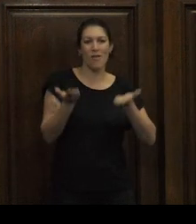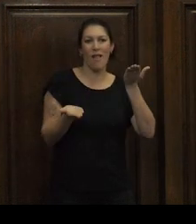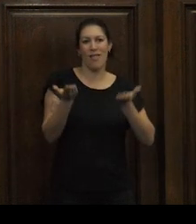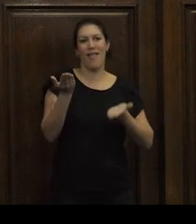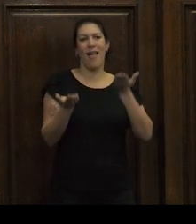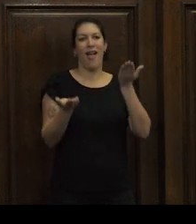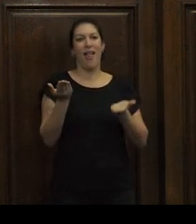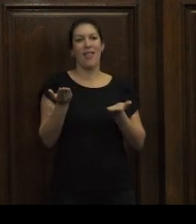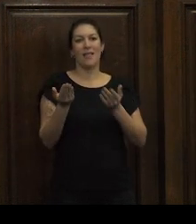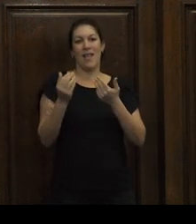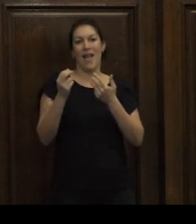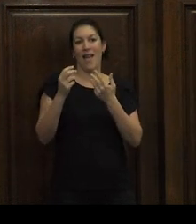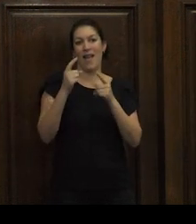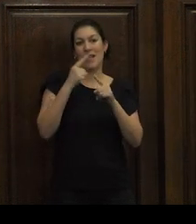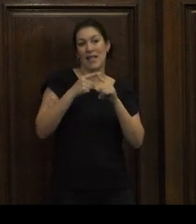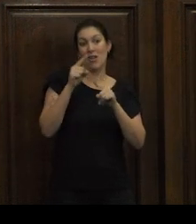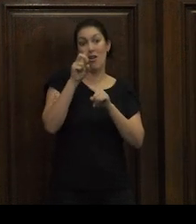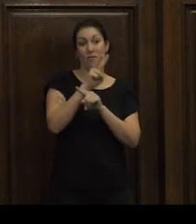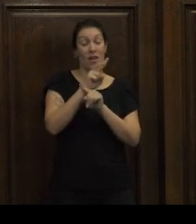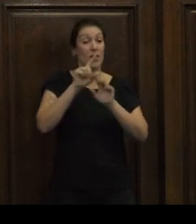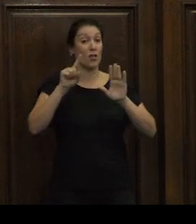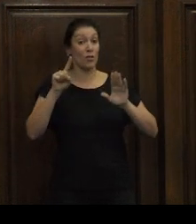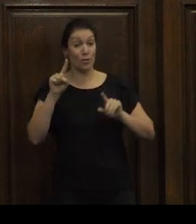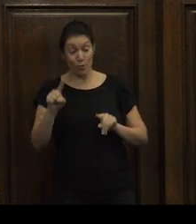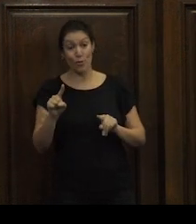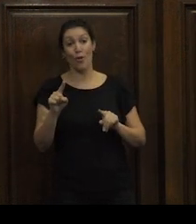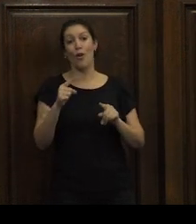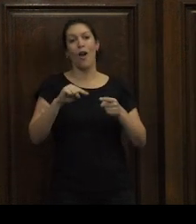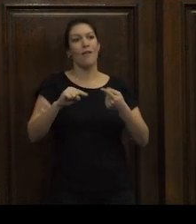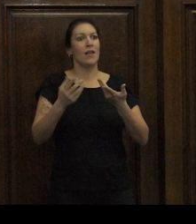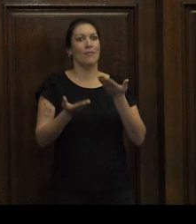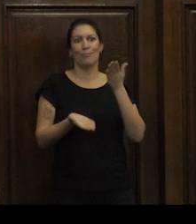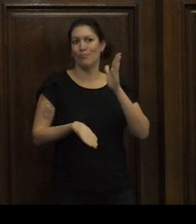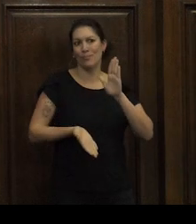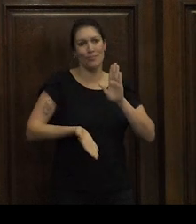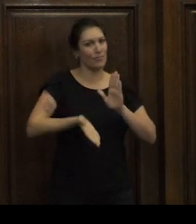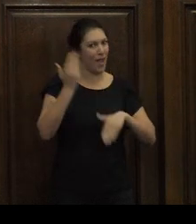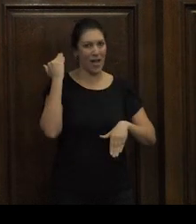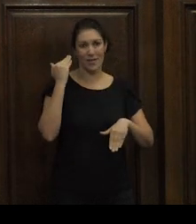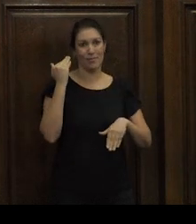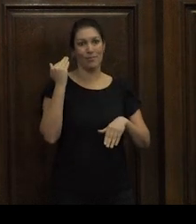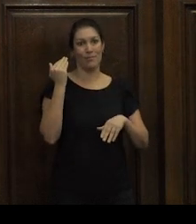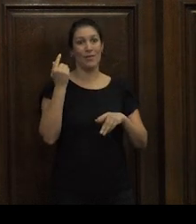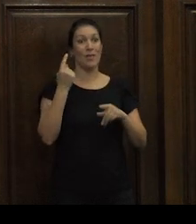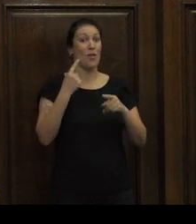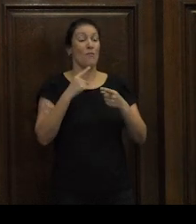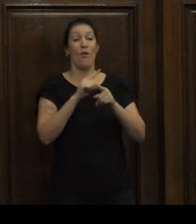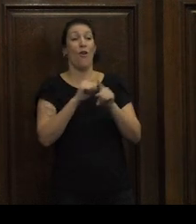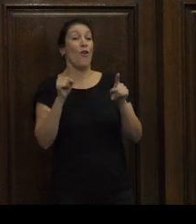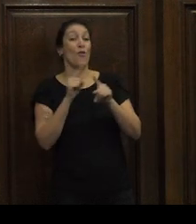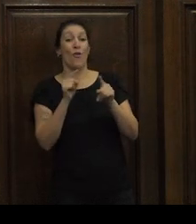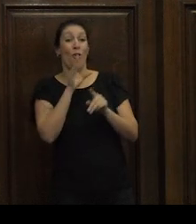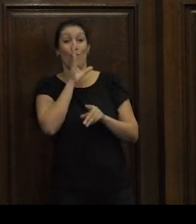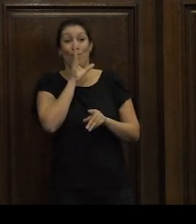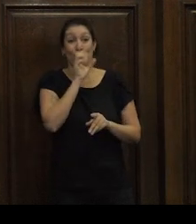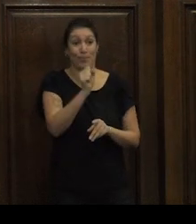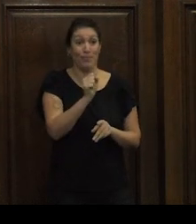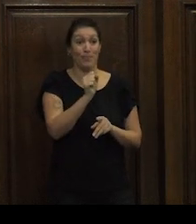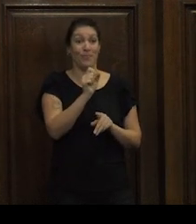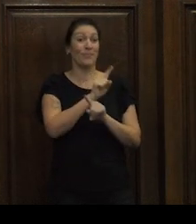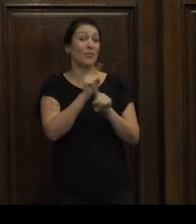nuestras democracias del siglo XXI están en evidencia y son cada vez menos tolerables, cada vez